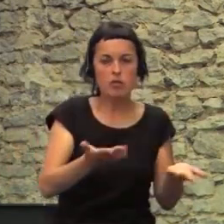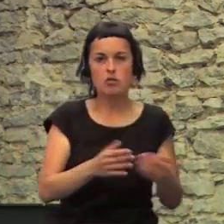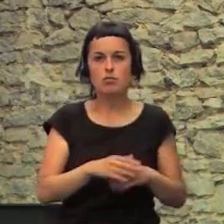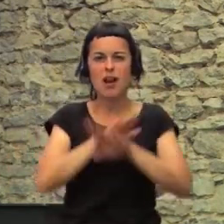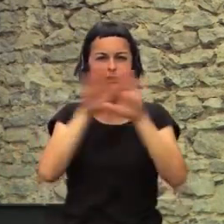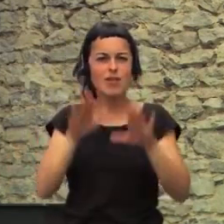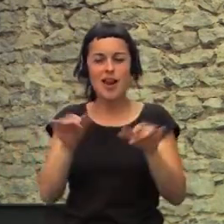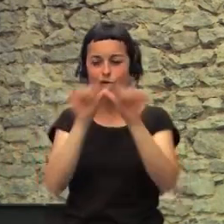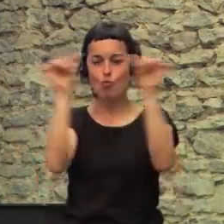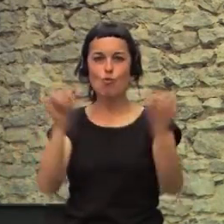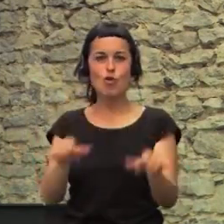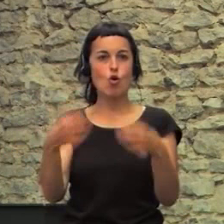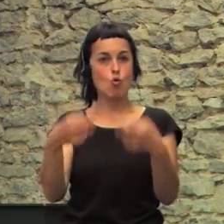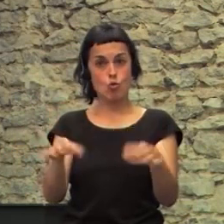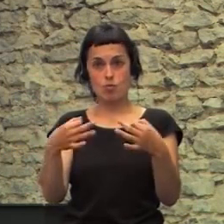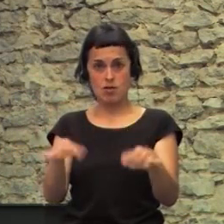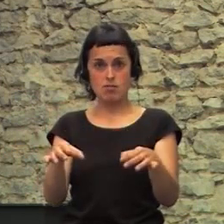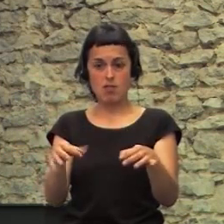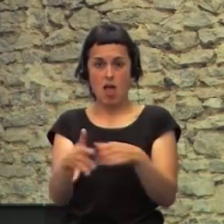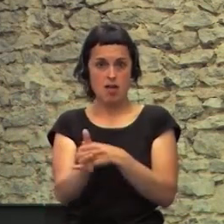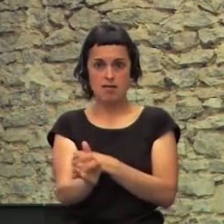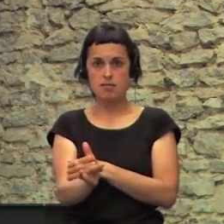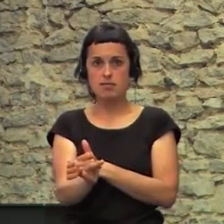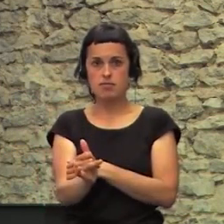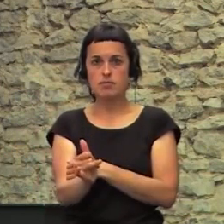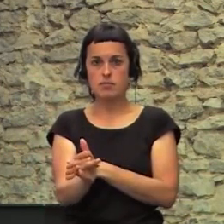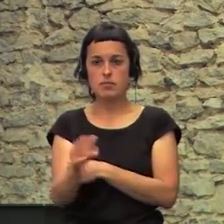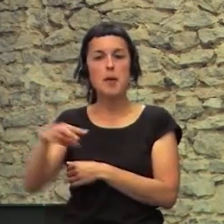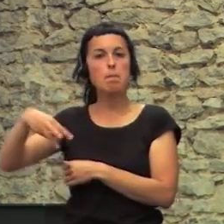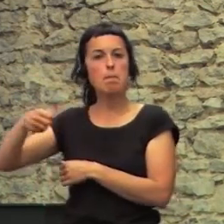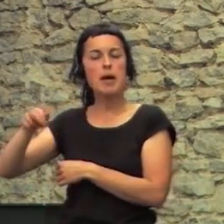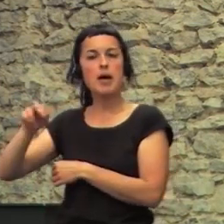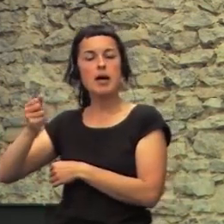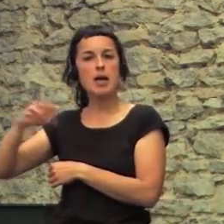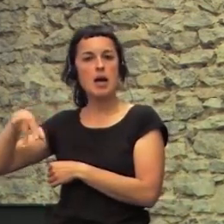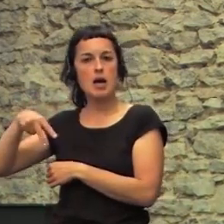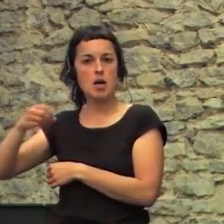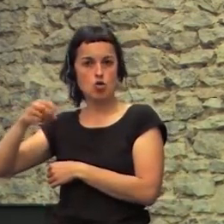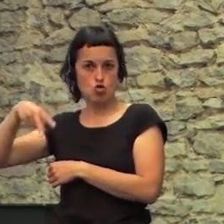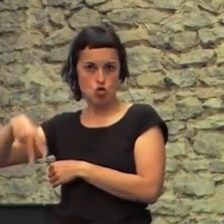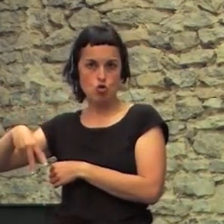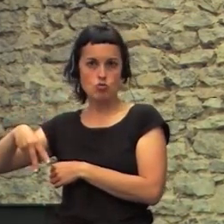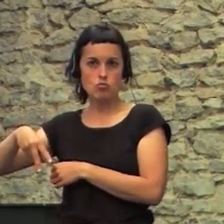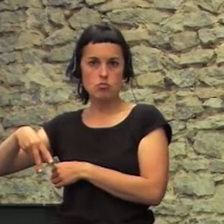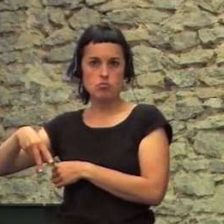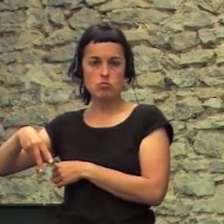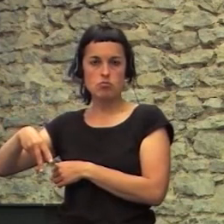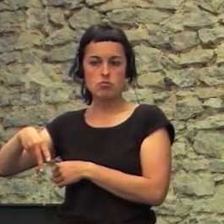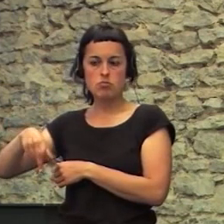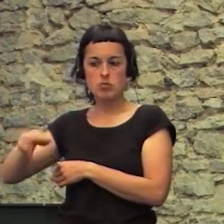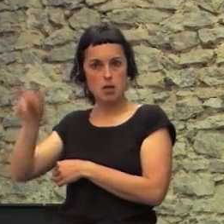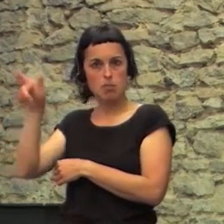modelo de normalidad. Un modelo de normalidad que... Marañón ya veía esto, alguien muy, muy controvertido